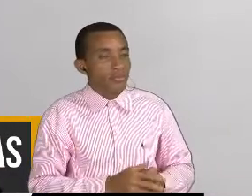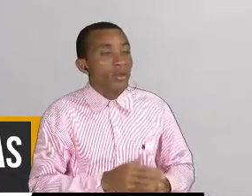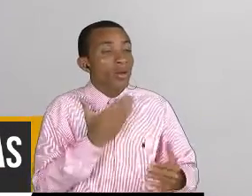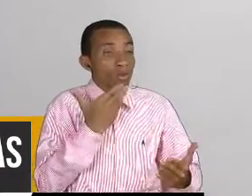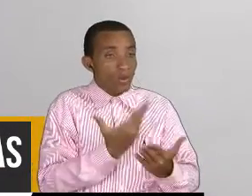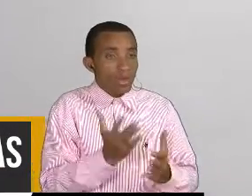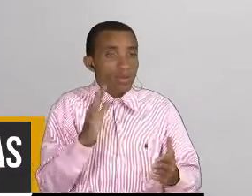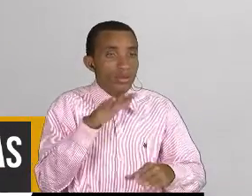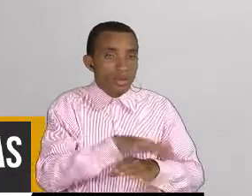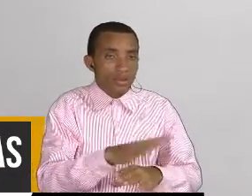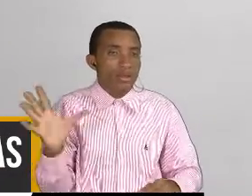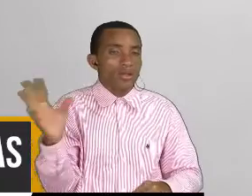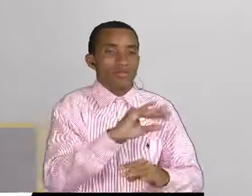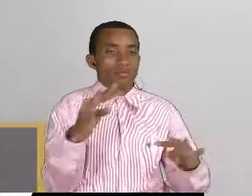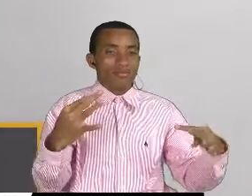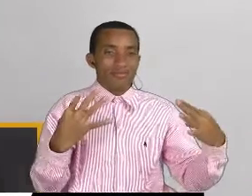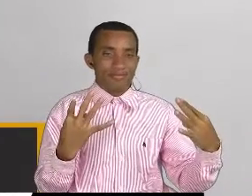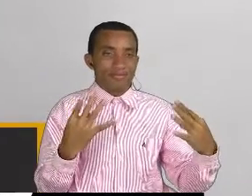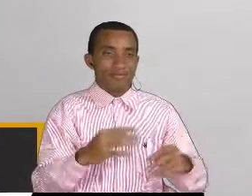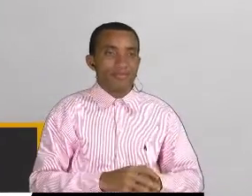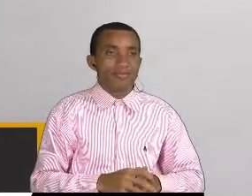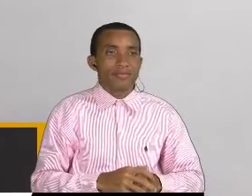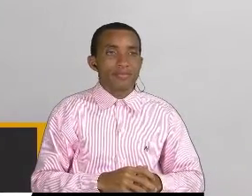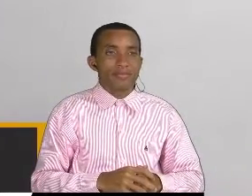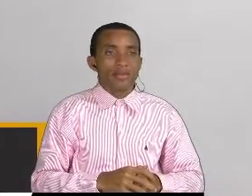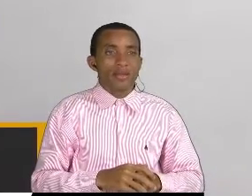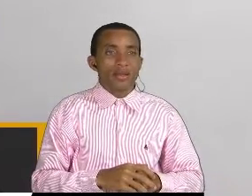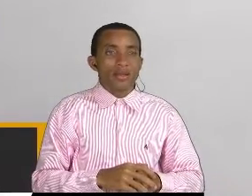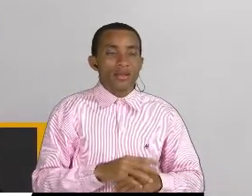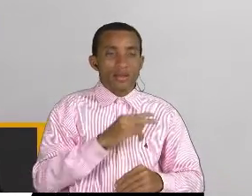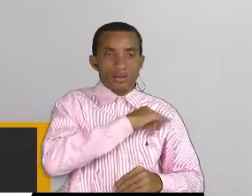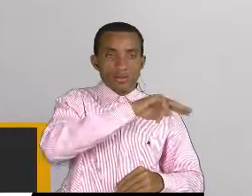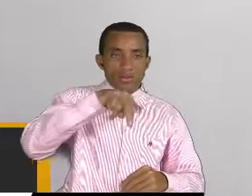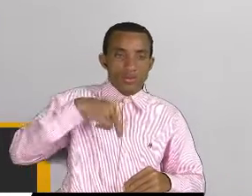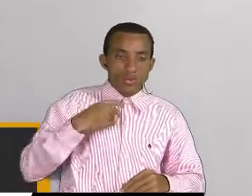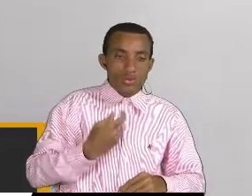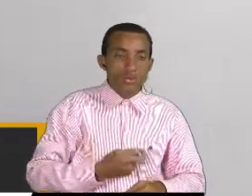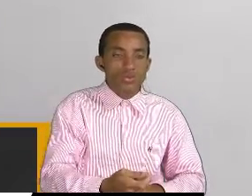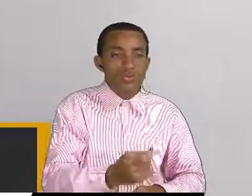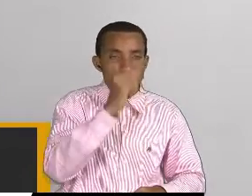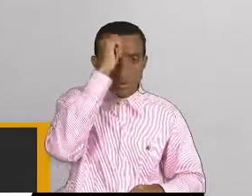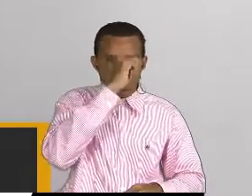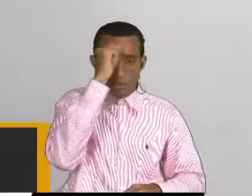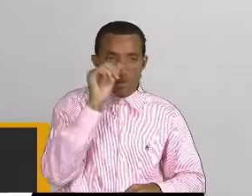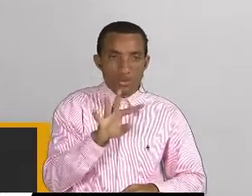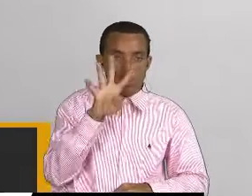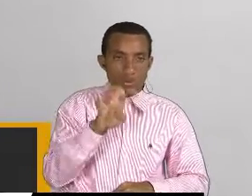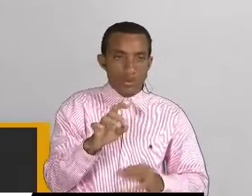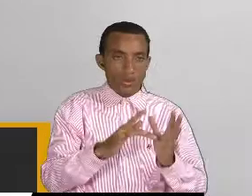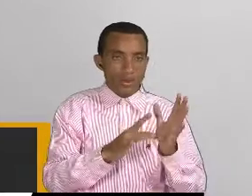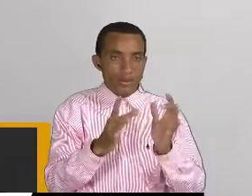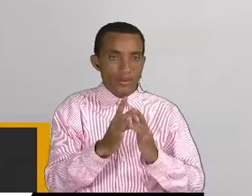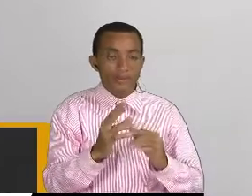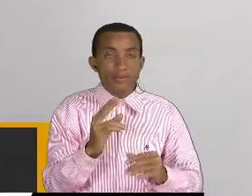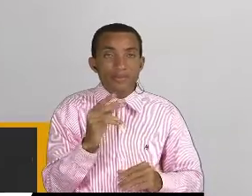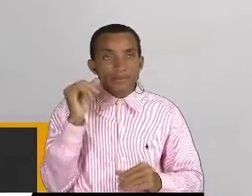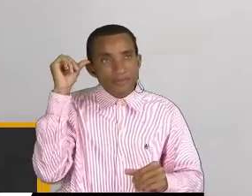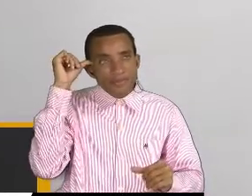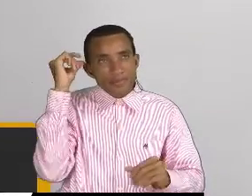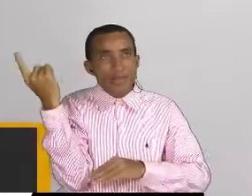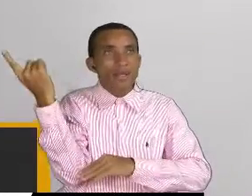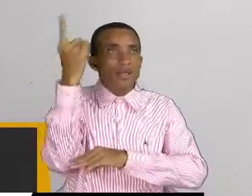todos los televidentes. Inicialmente, pues nosotros este domingo 9 de abril vamos a conmemorar el Día Nacional de las Víctimas como